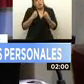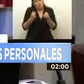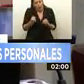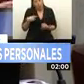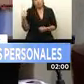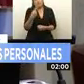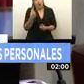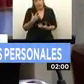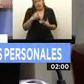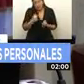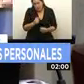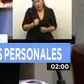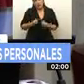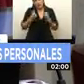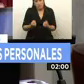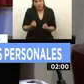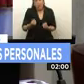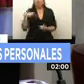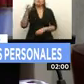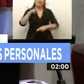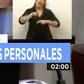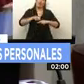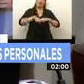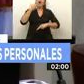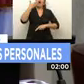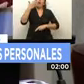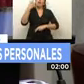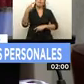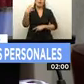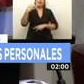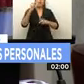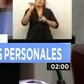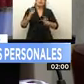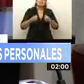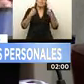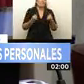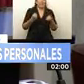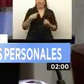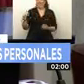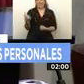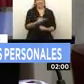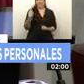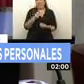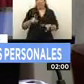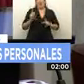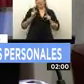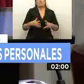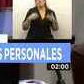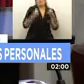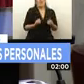problema es que todos los que hablamos sentados en estas bancas de la necesidad de sacrificarnos no somos precisamente los que nos